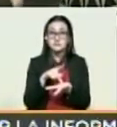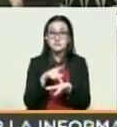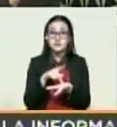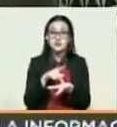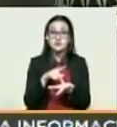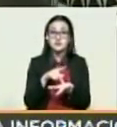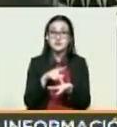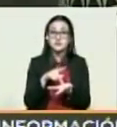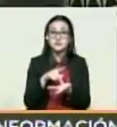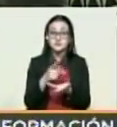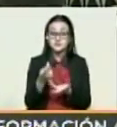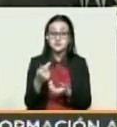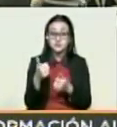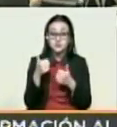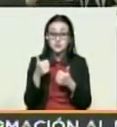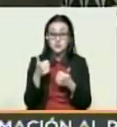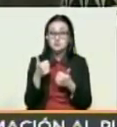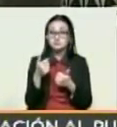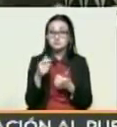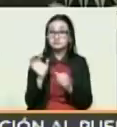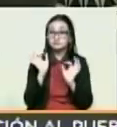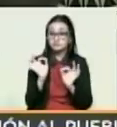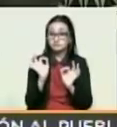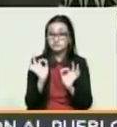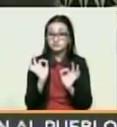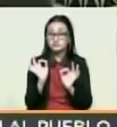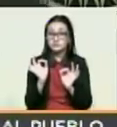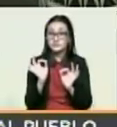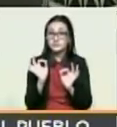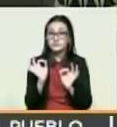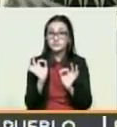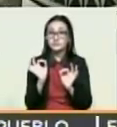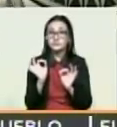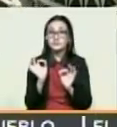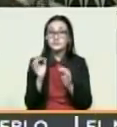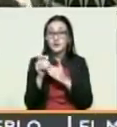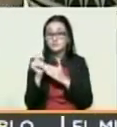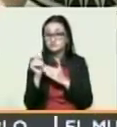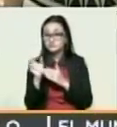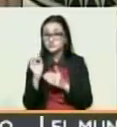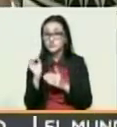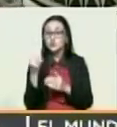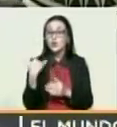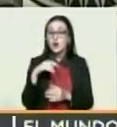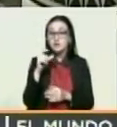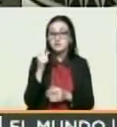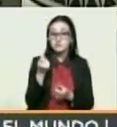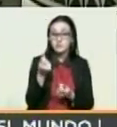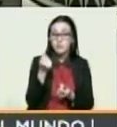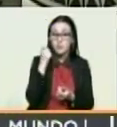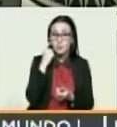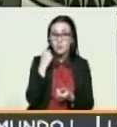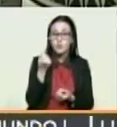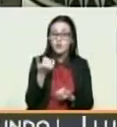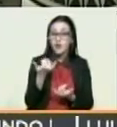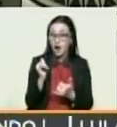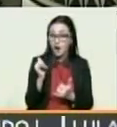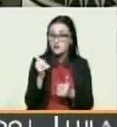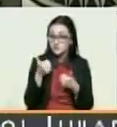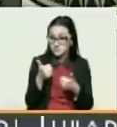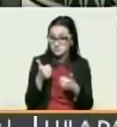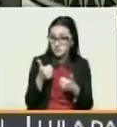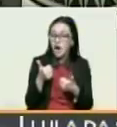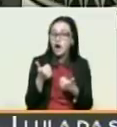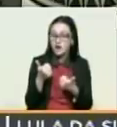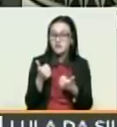esos saldos es decir esas cantidades de monedas extranjeras o de bolívares que dicen tener efectivamente están ya que